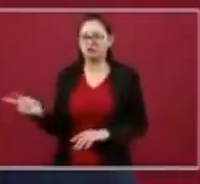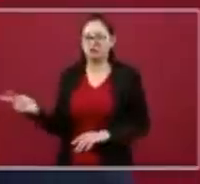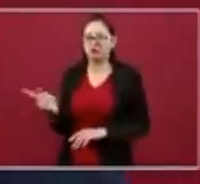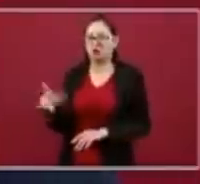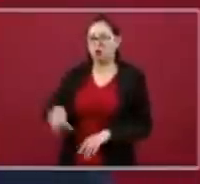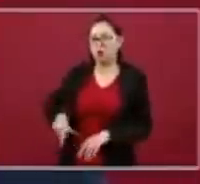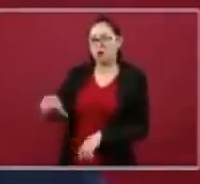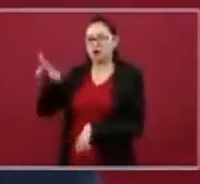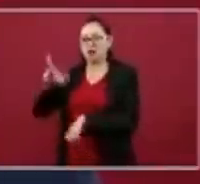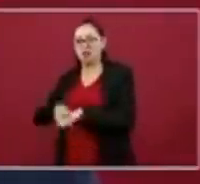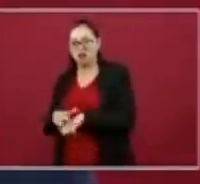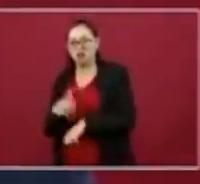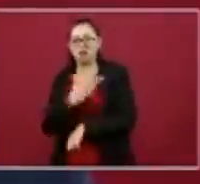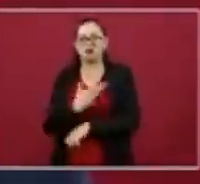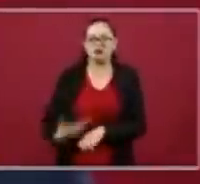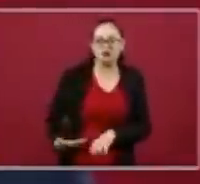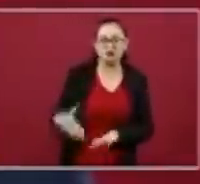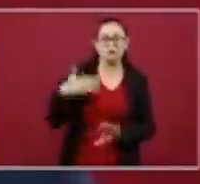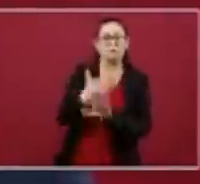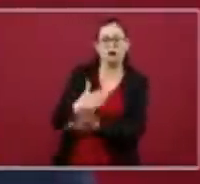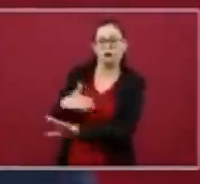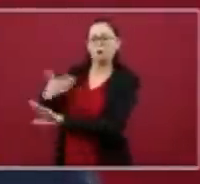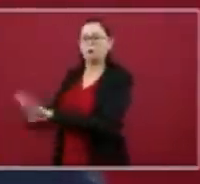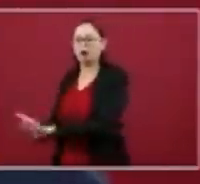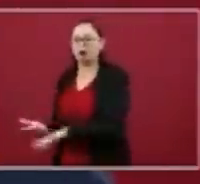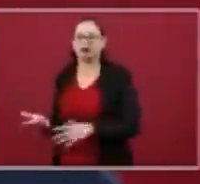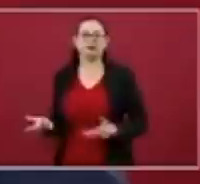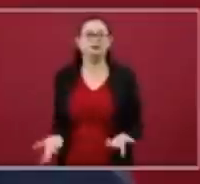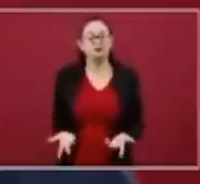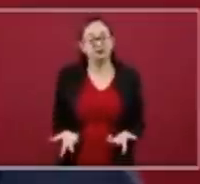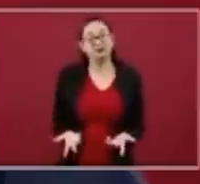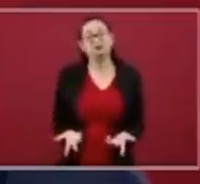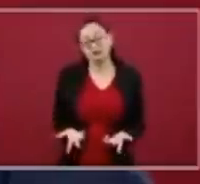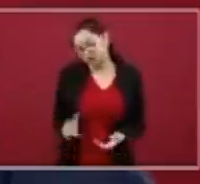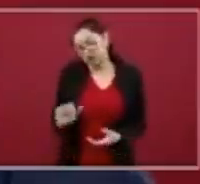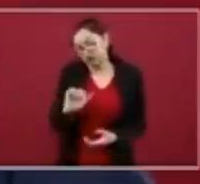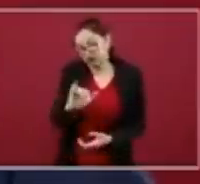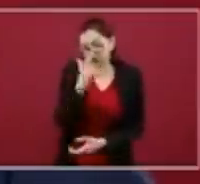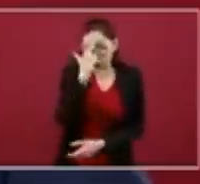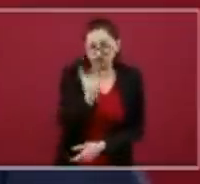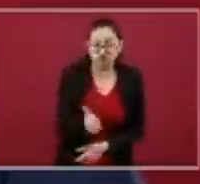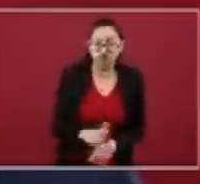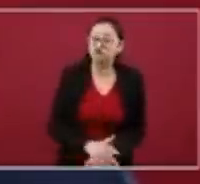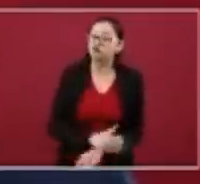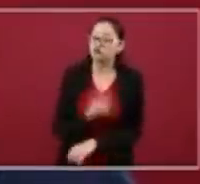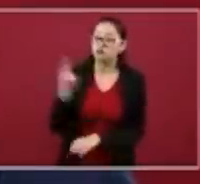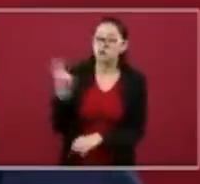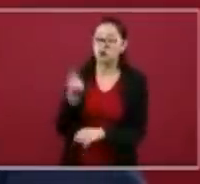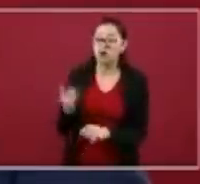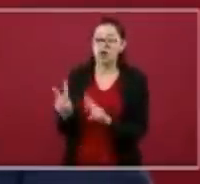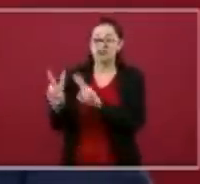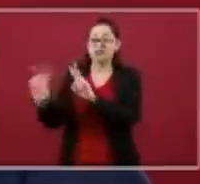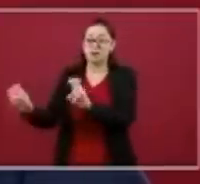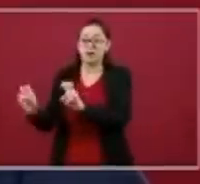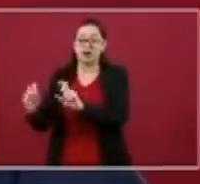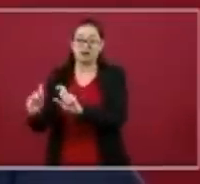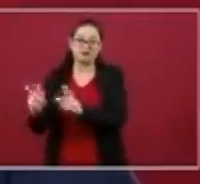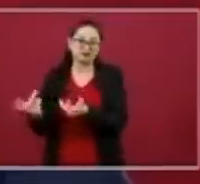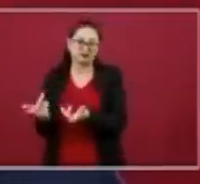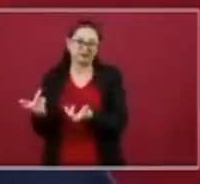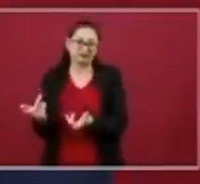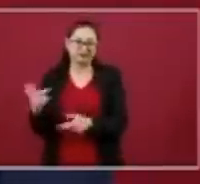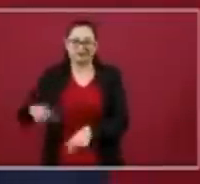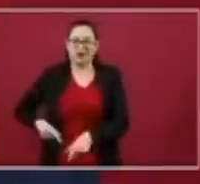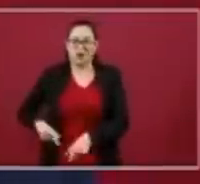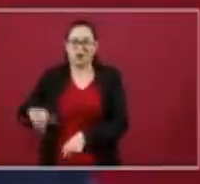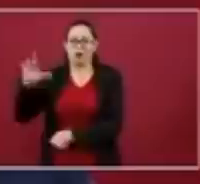Imagínense, ¿sí? Porque estos temas se vinculan al Ejecutivo.